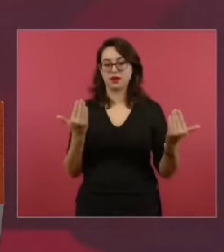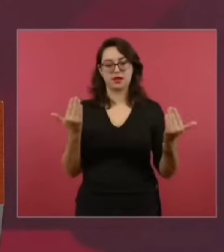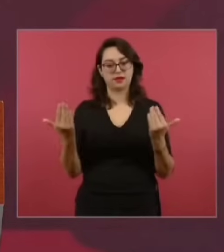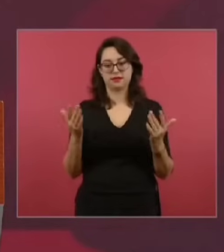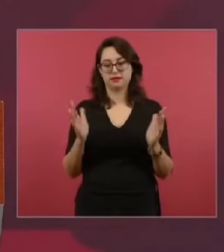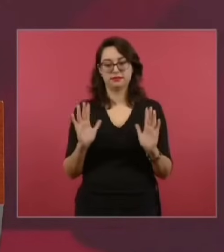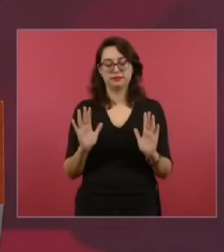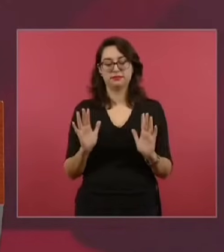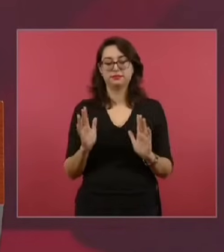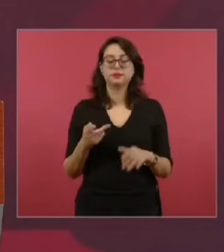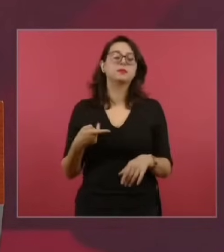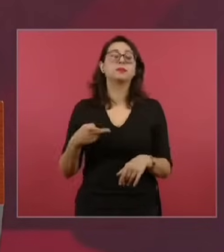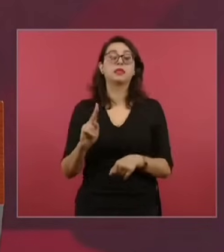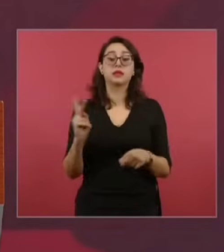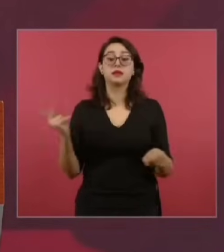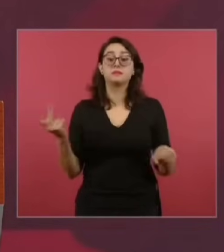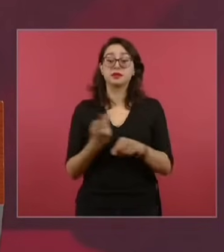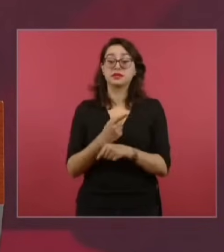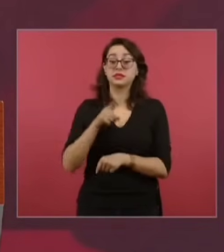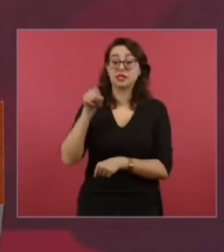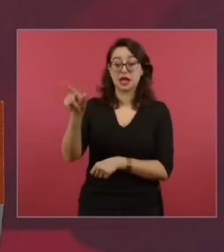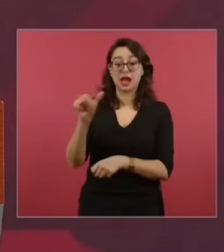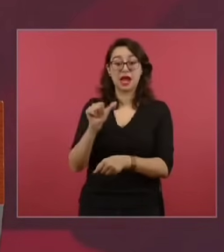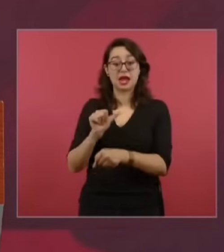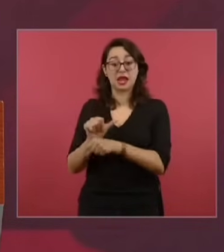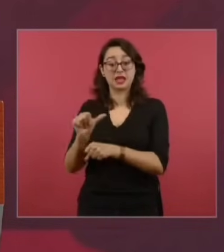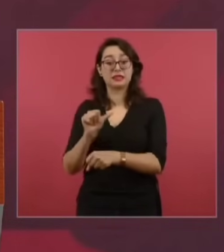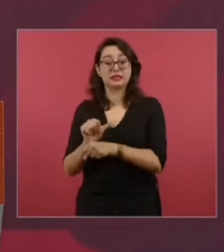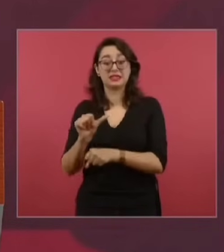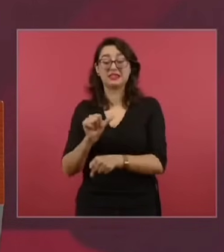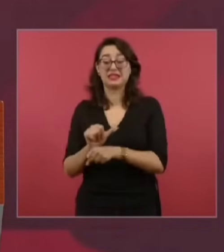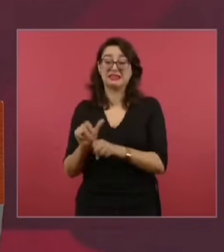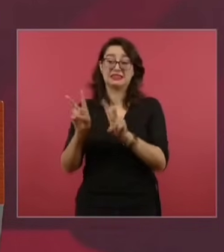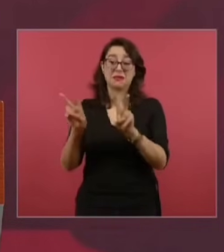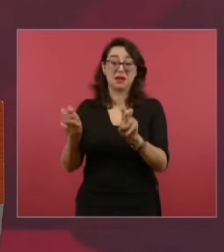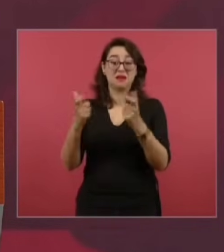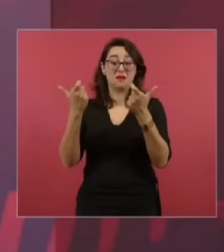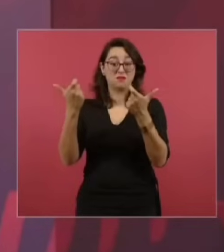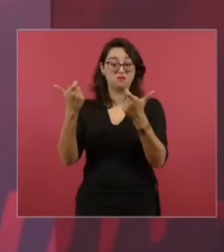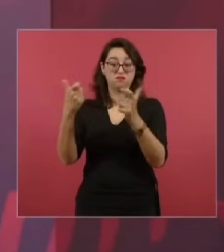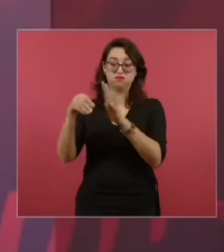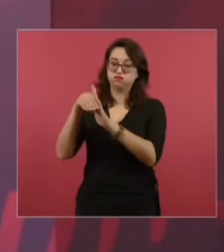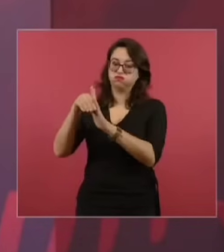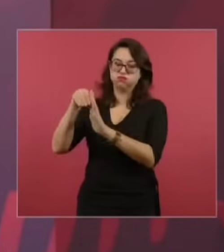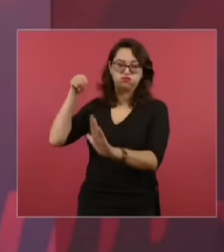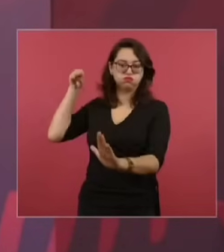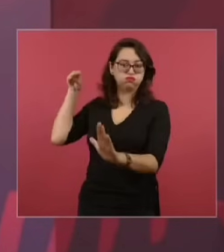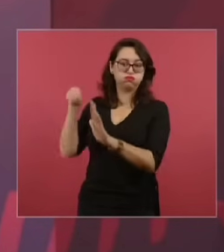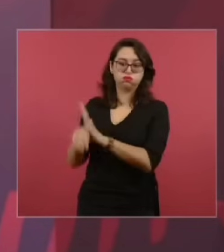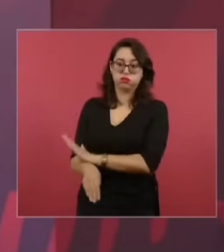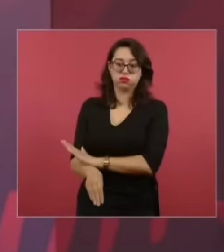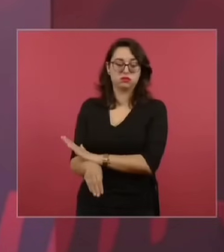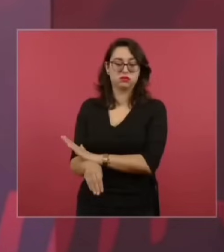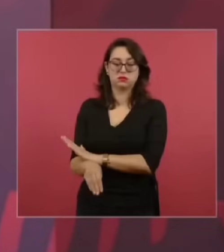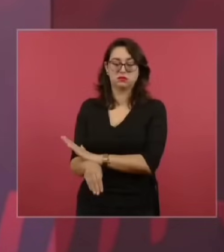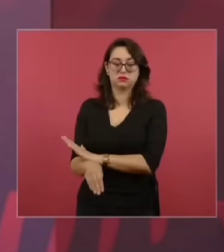ha afectado mucho la crisis económica, porque